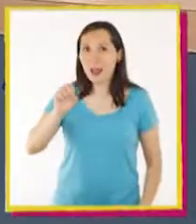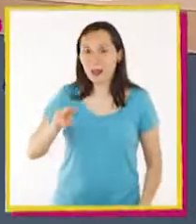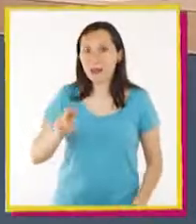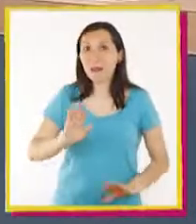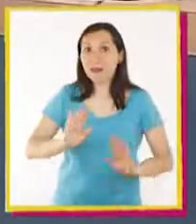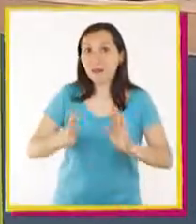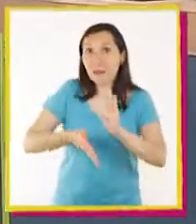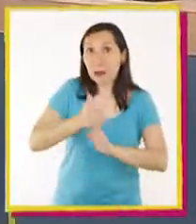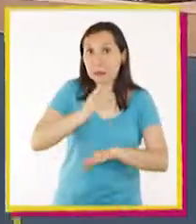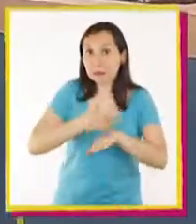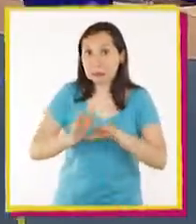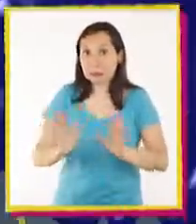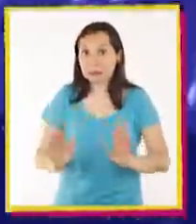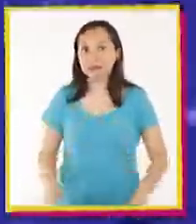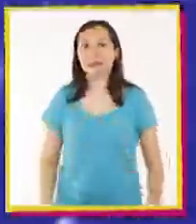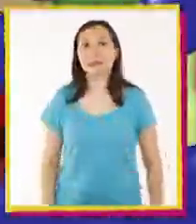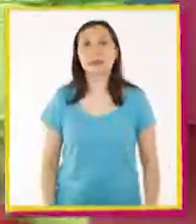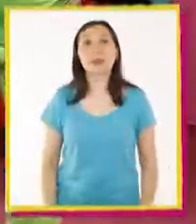nos atrasemos más!